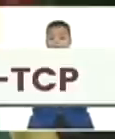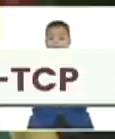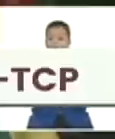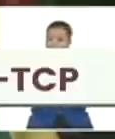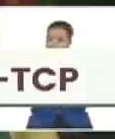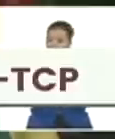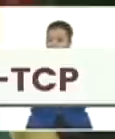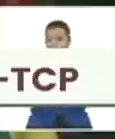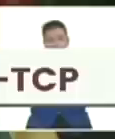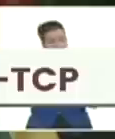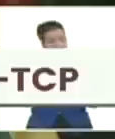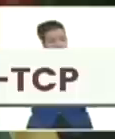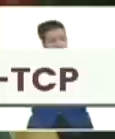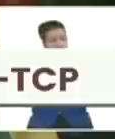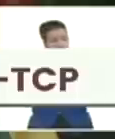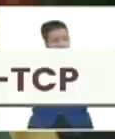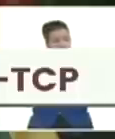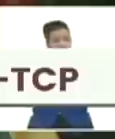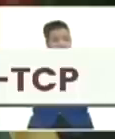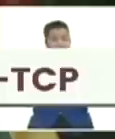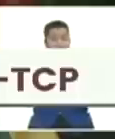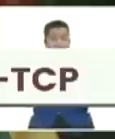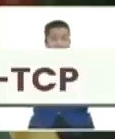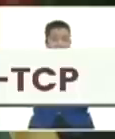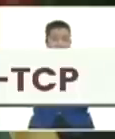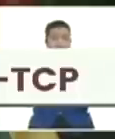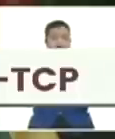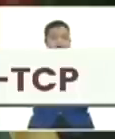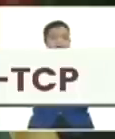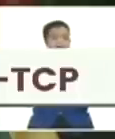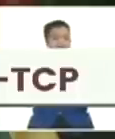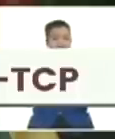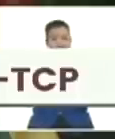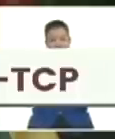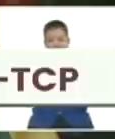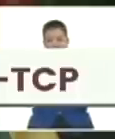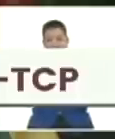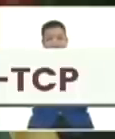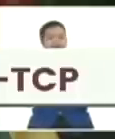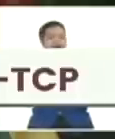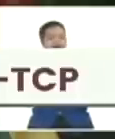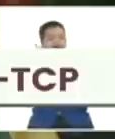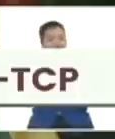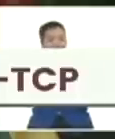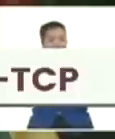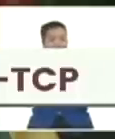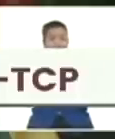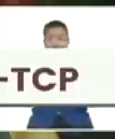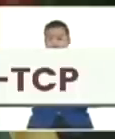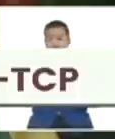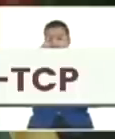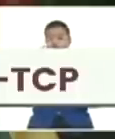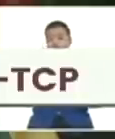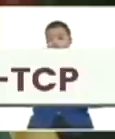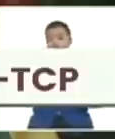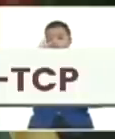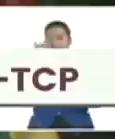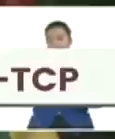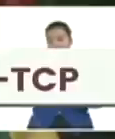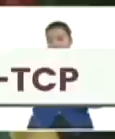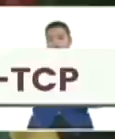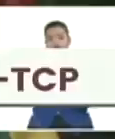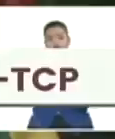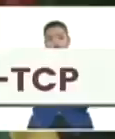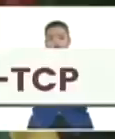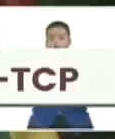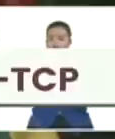de espacios como la Comunidad de Estados Latinoamericanos y Caribeños, CELAC, el ALBA TSP, así como el resurgimiento de la Unión